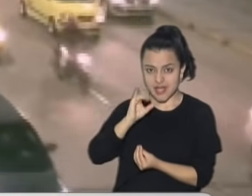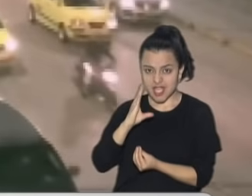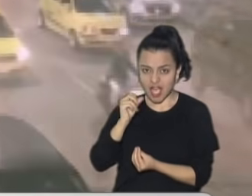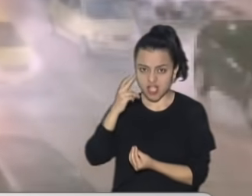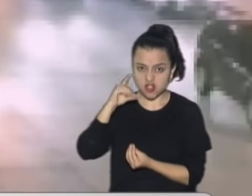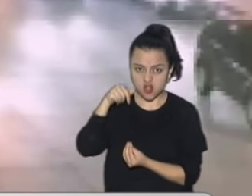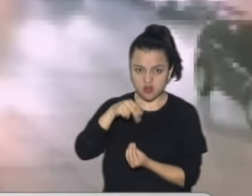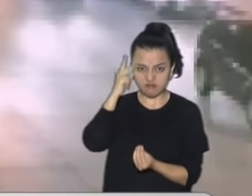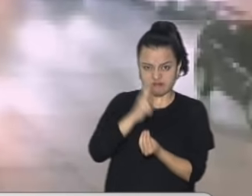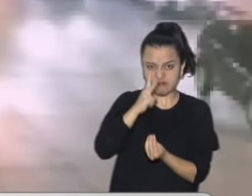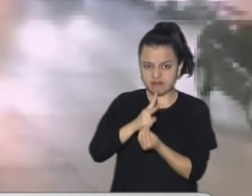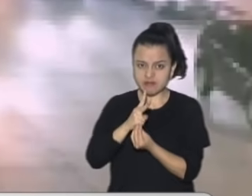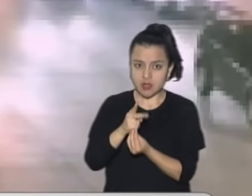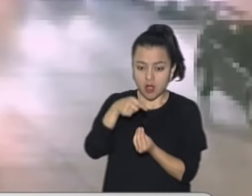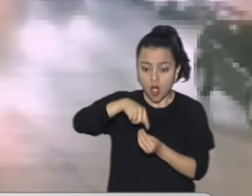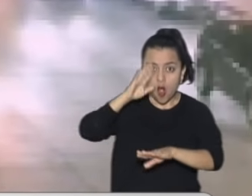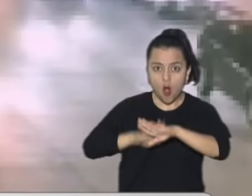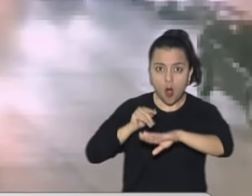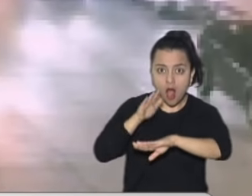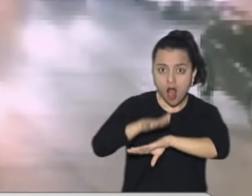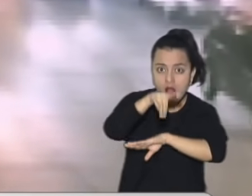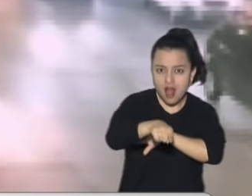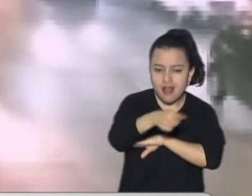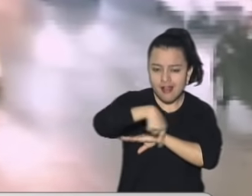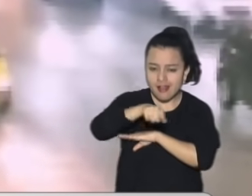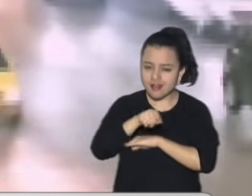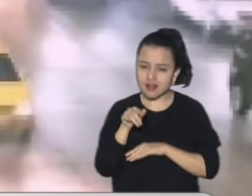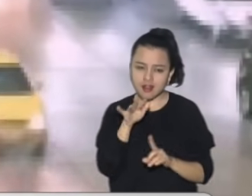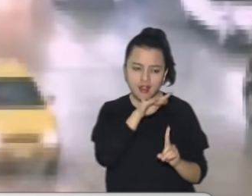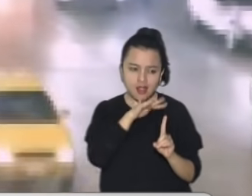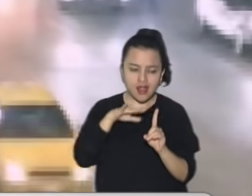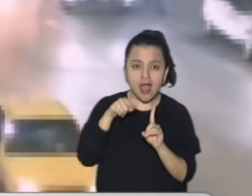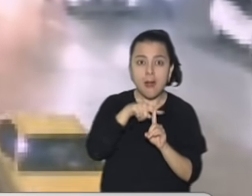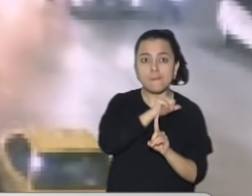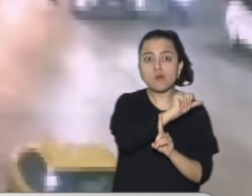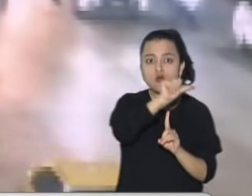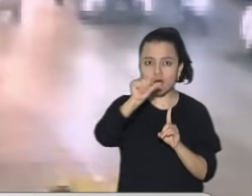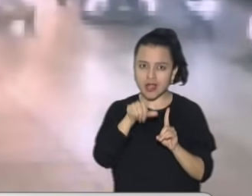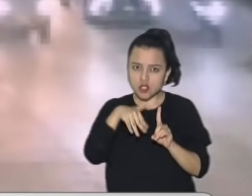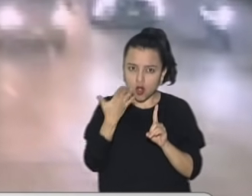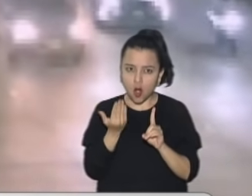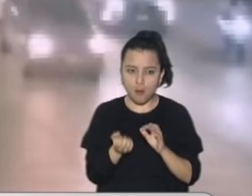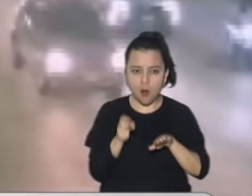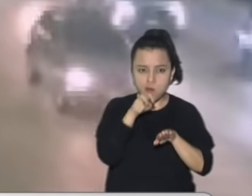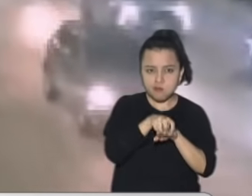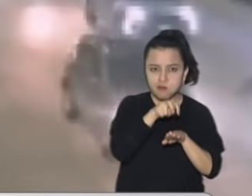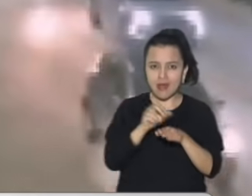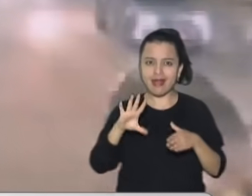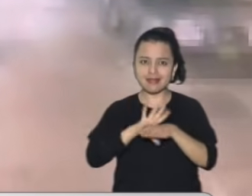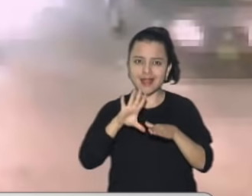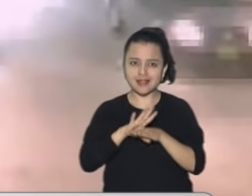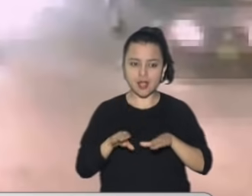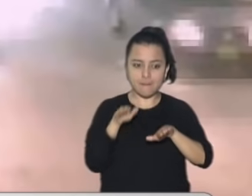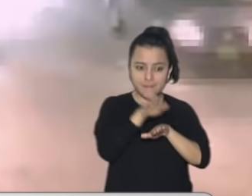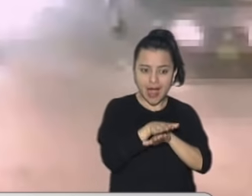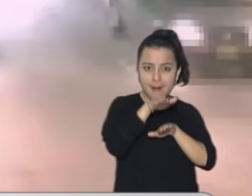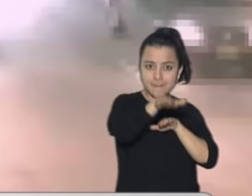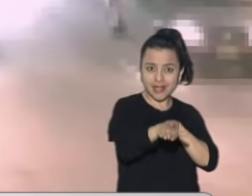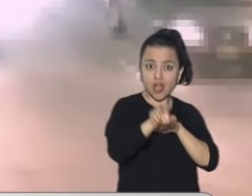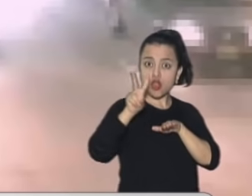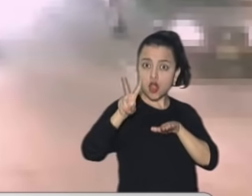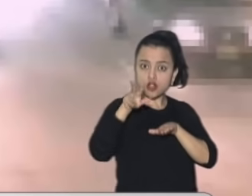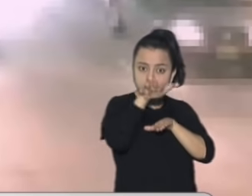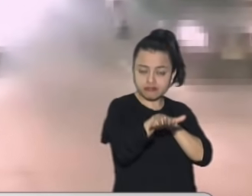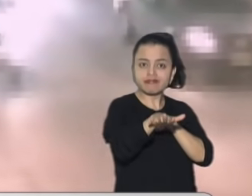Estos sujetos estarían extorsionando a mujeres mediante paseos millonarios en 2 taxis, 2 vehículos públicos,